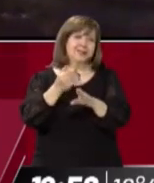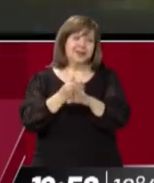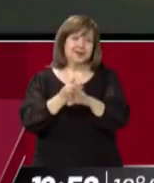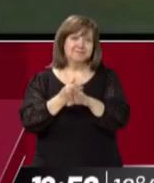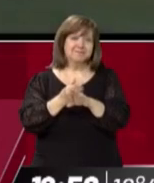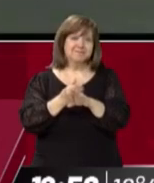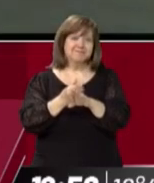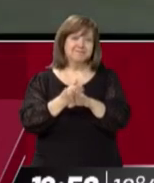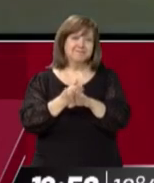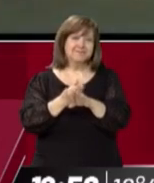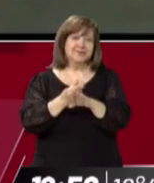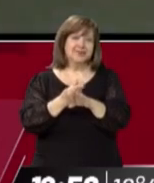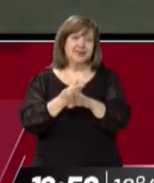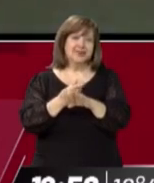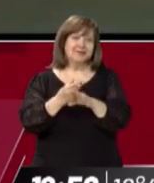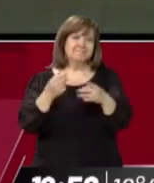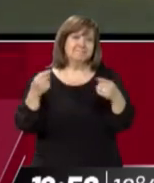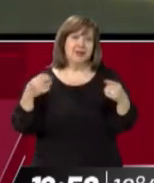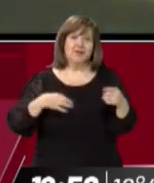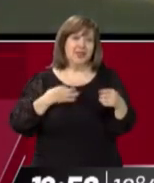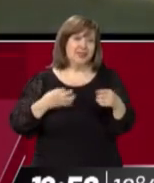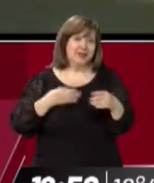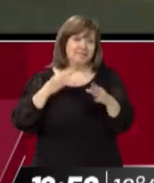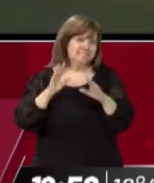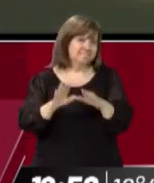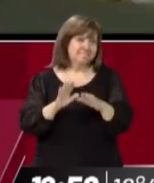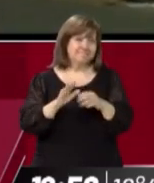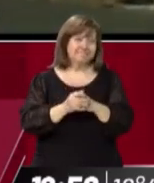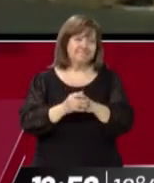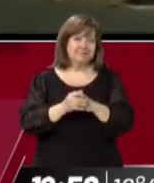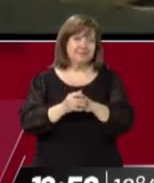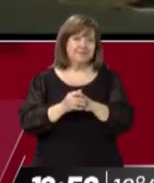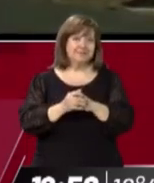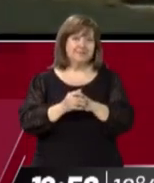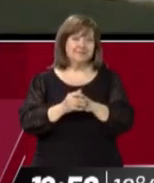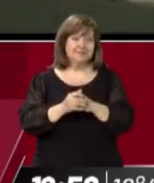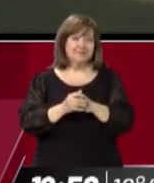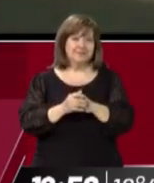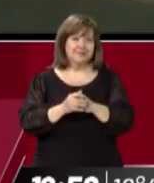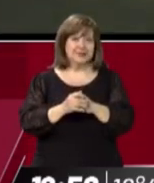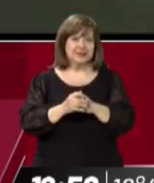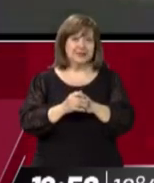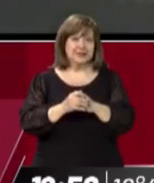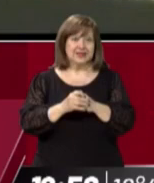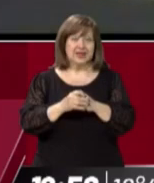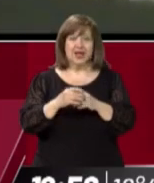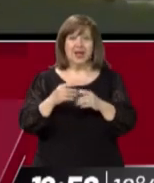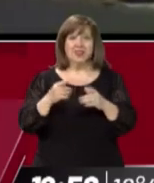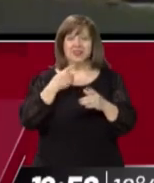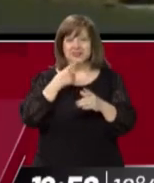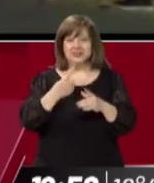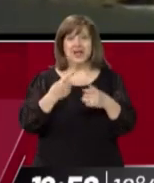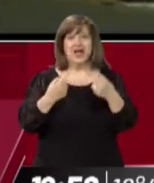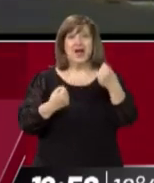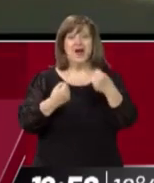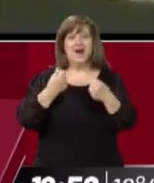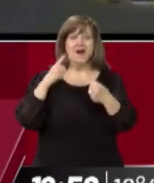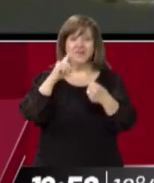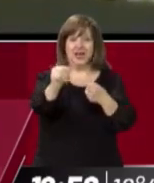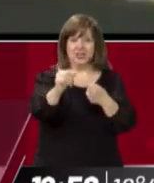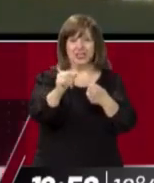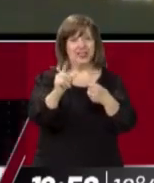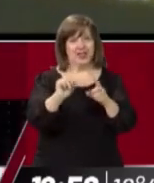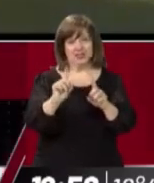la lateral norte, aquí muy cerca del barrio del Nevado, lamentablemente, bueno, con este resultado. Dice, ¿no? No venía una velocidad excesivamente